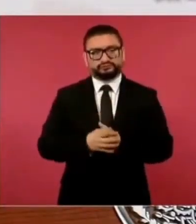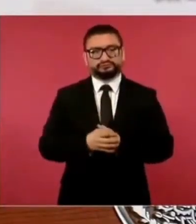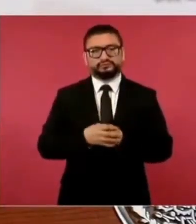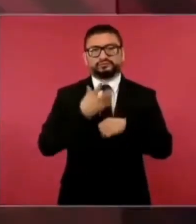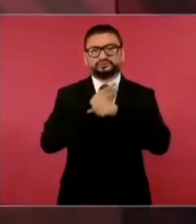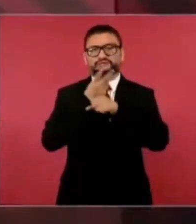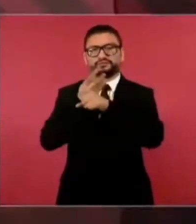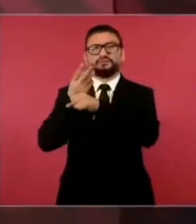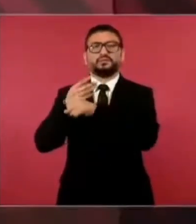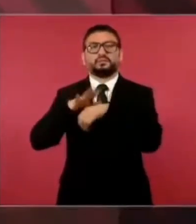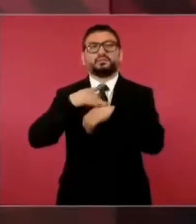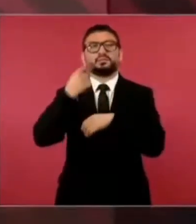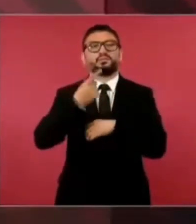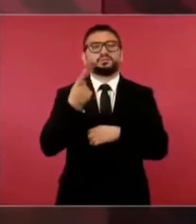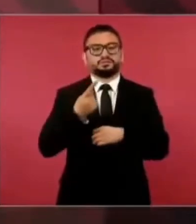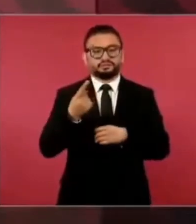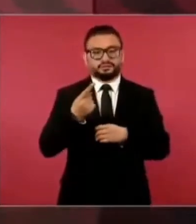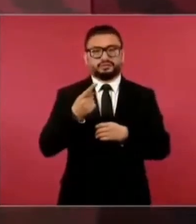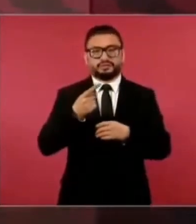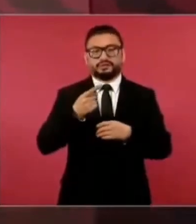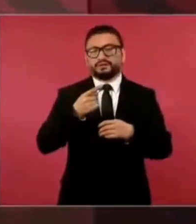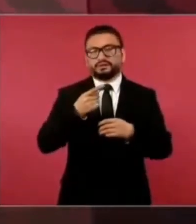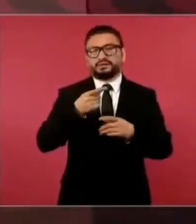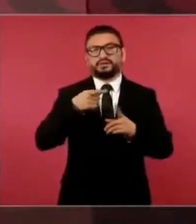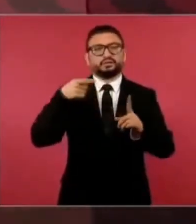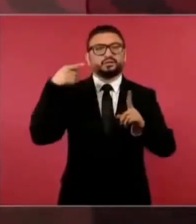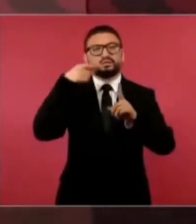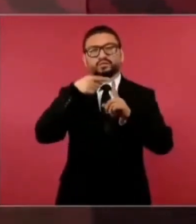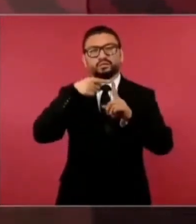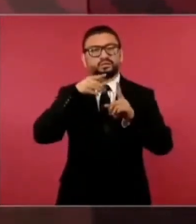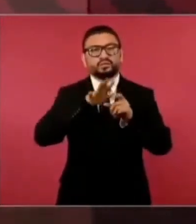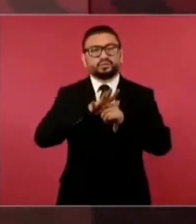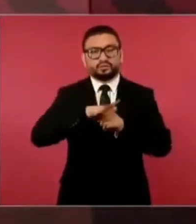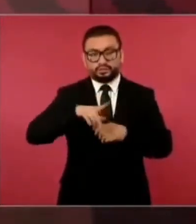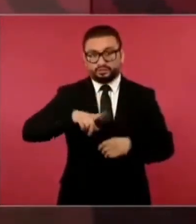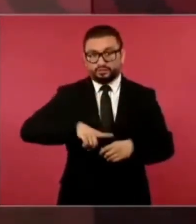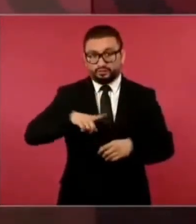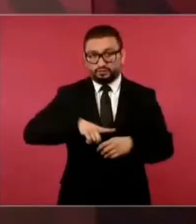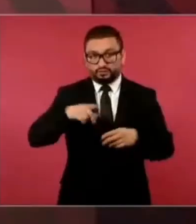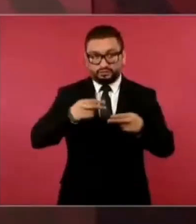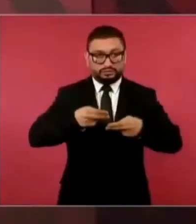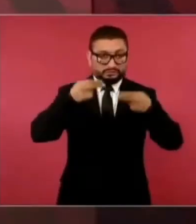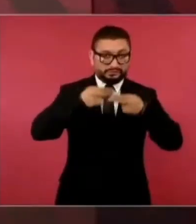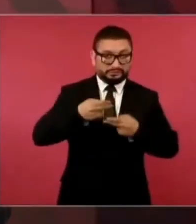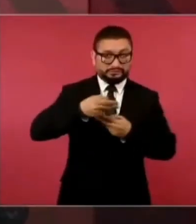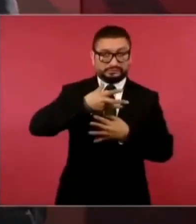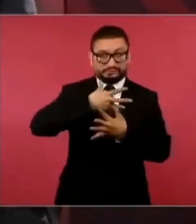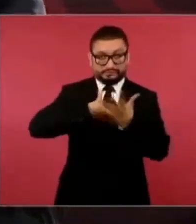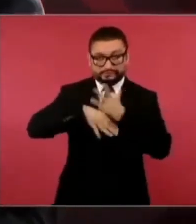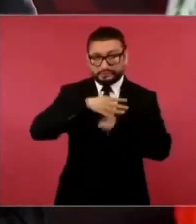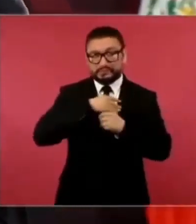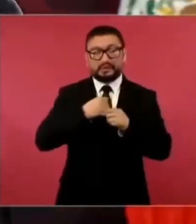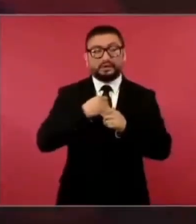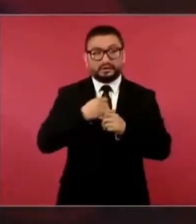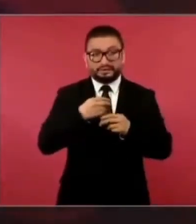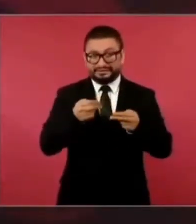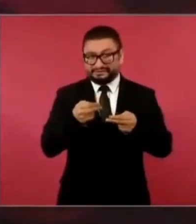Porque su propósito no es la ganancia, no es el lucro, sino